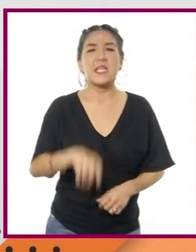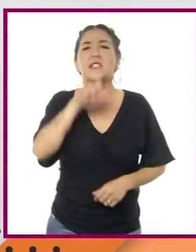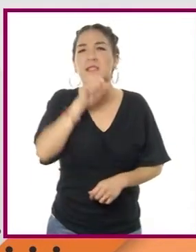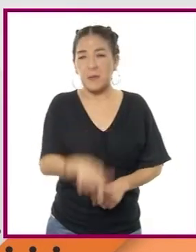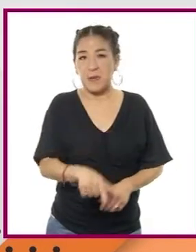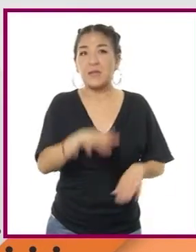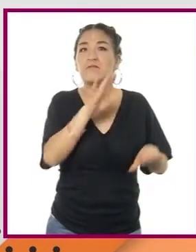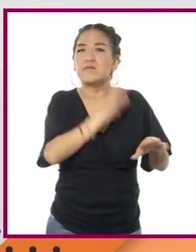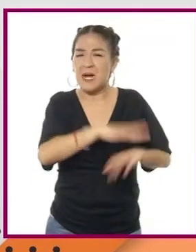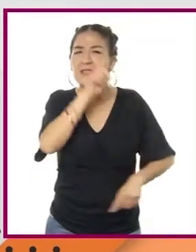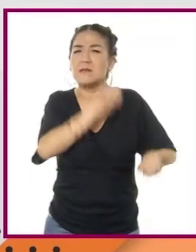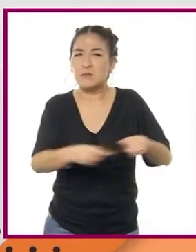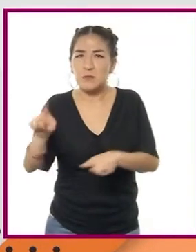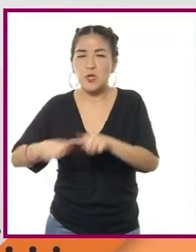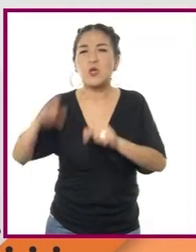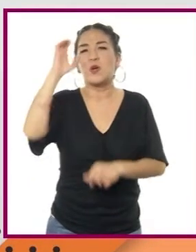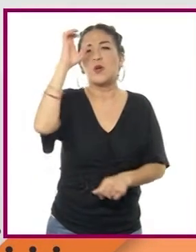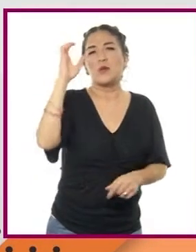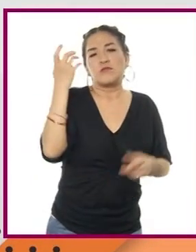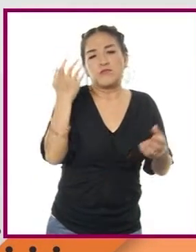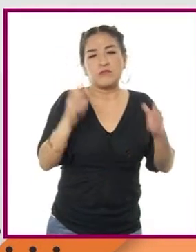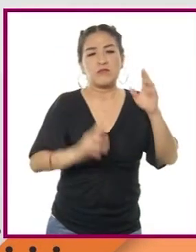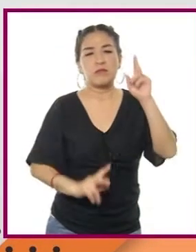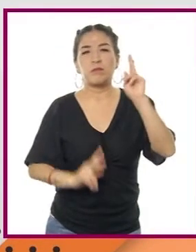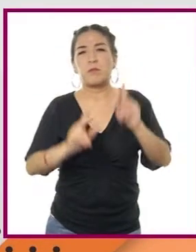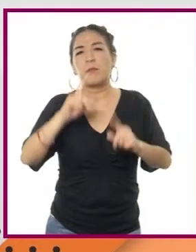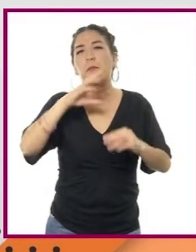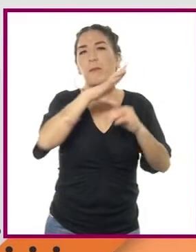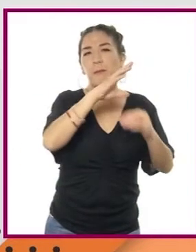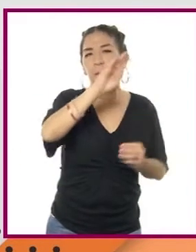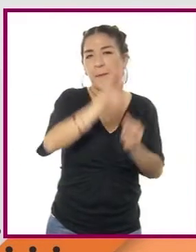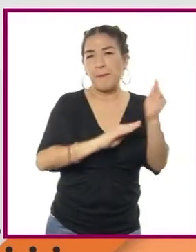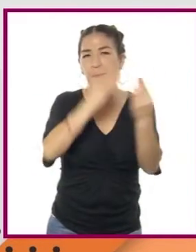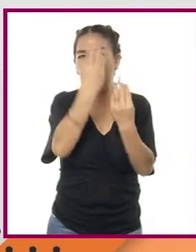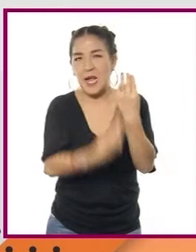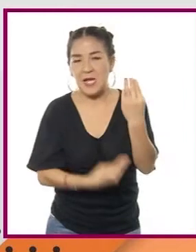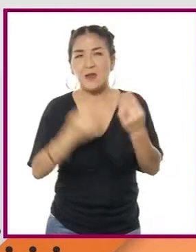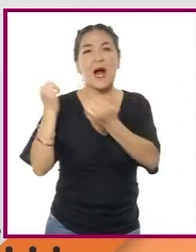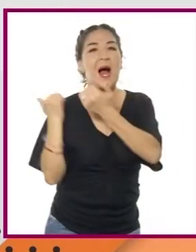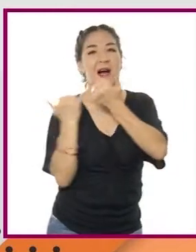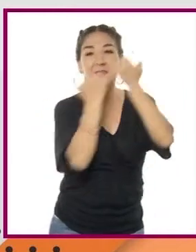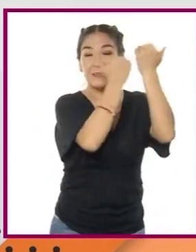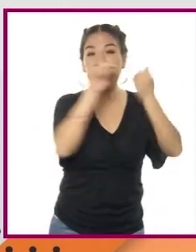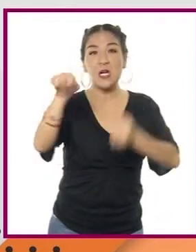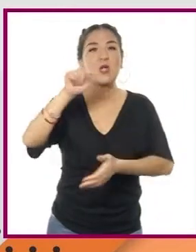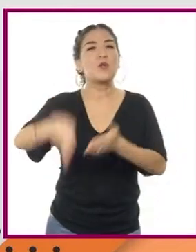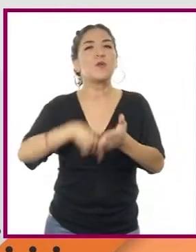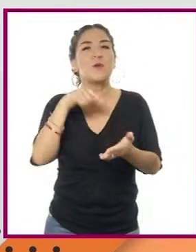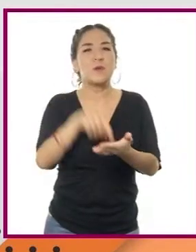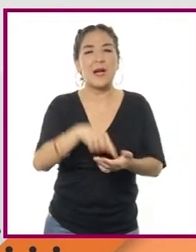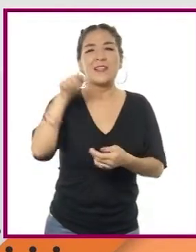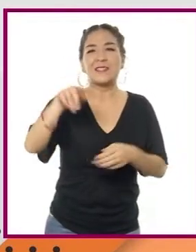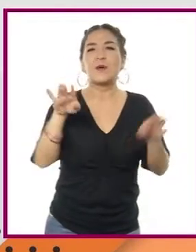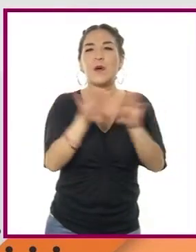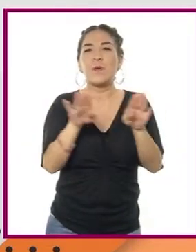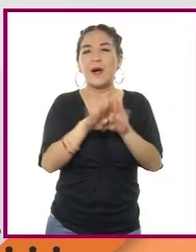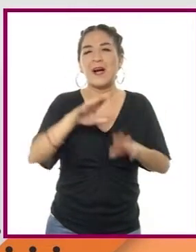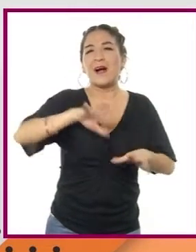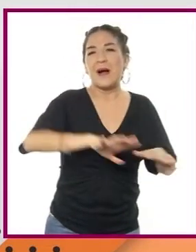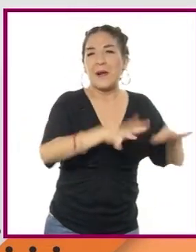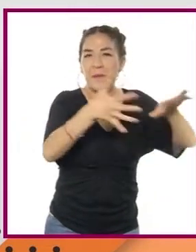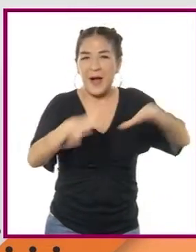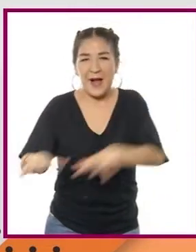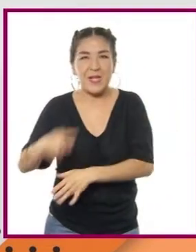se desarrollaron cultivos tropicales como el plátano y la caña de azúcar en las zonas cálidas de sierras y